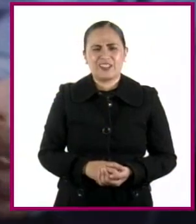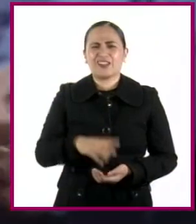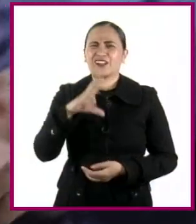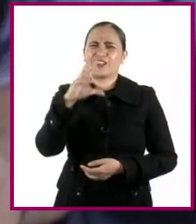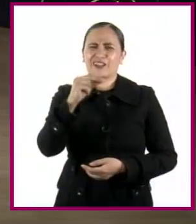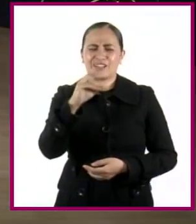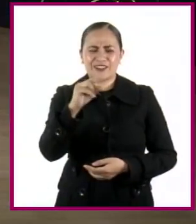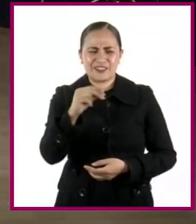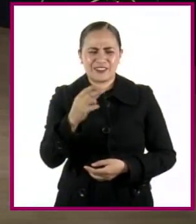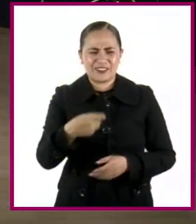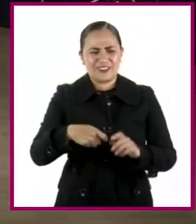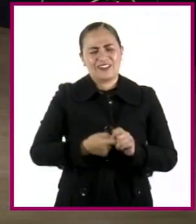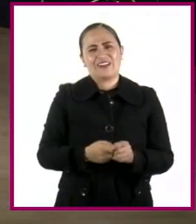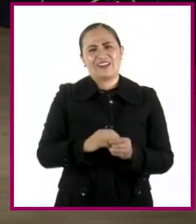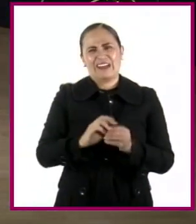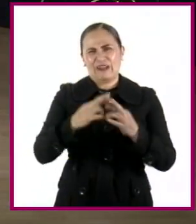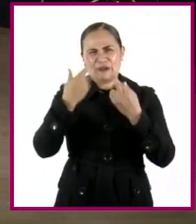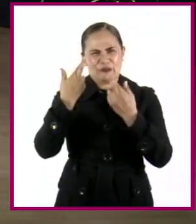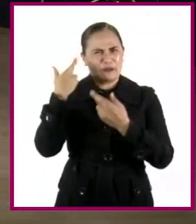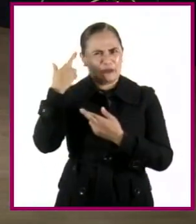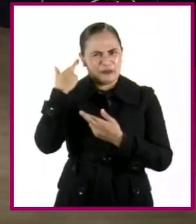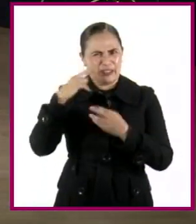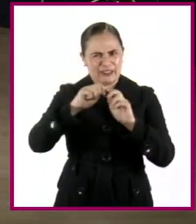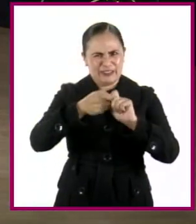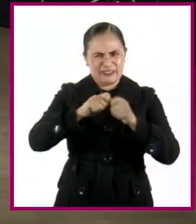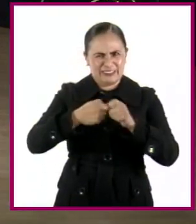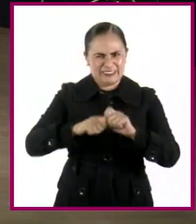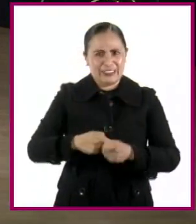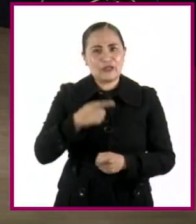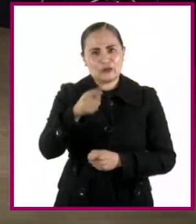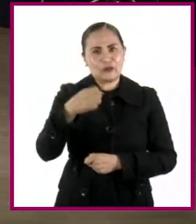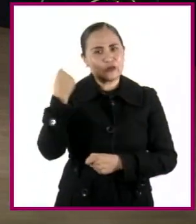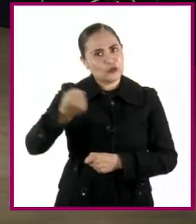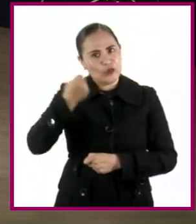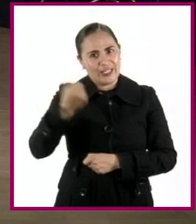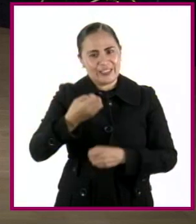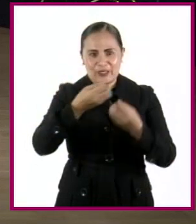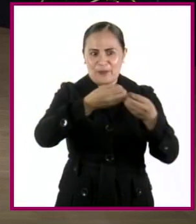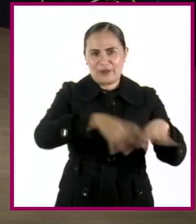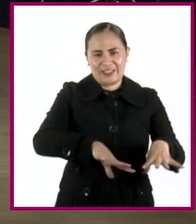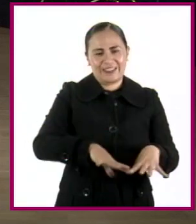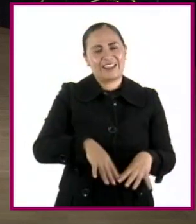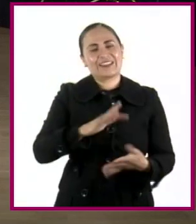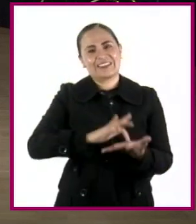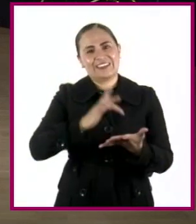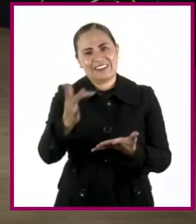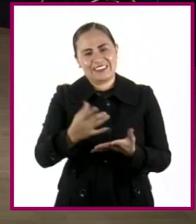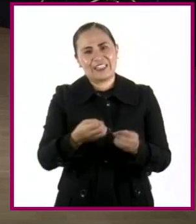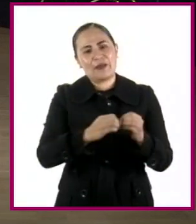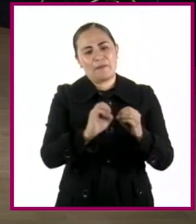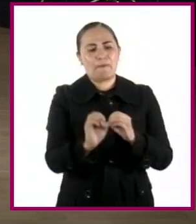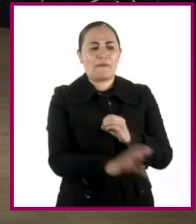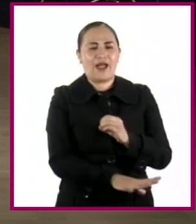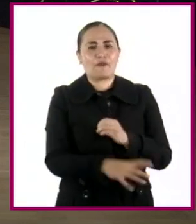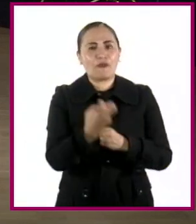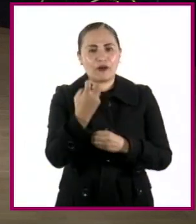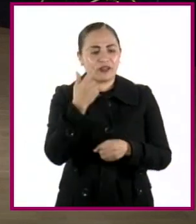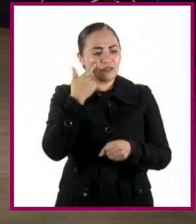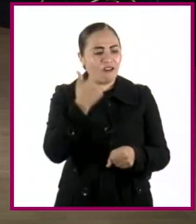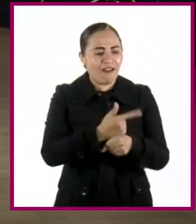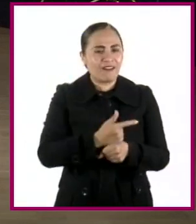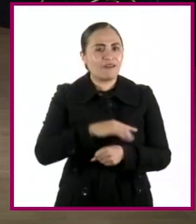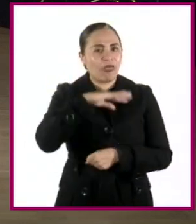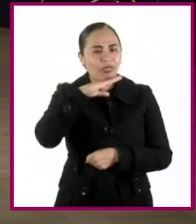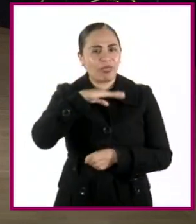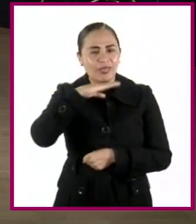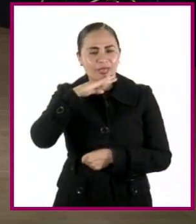No, la chicharronera de nuevo. Uy, qué suerte que lo perdiste. Mira, se te Sí, cae ¿verdad? todo. Se te cae todo, por eso no lo ¿Vas a encontraba. seguir? Amigos.